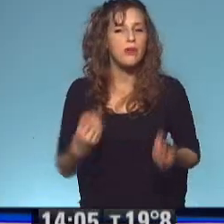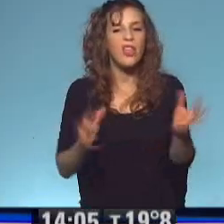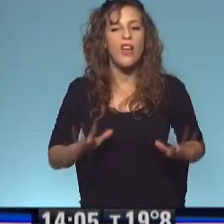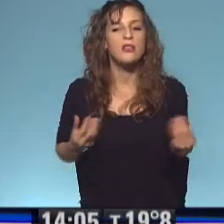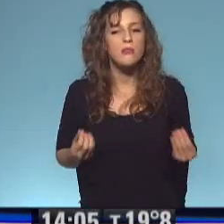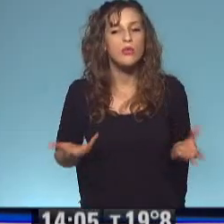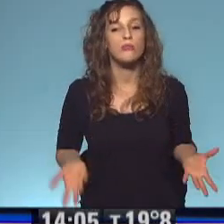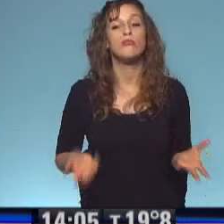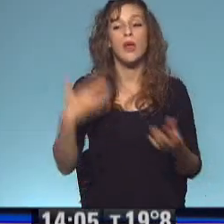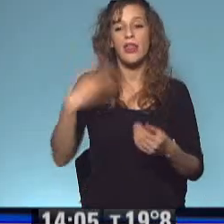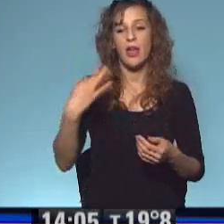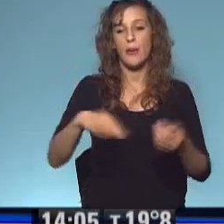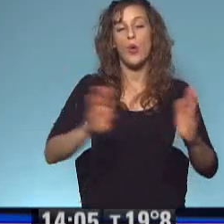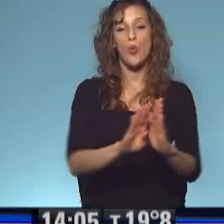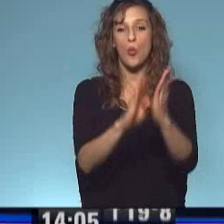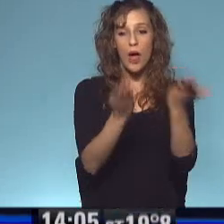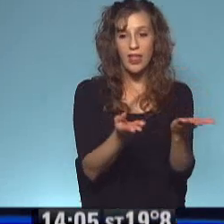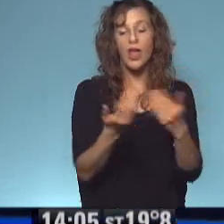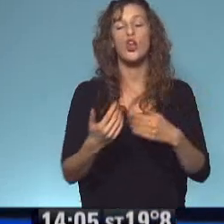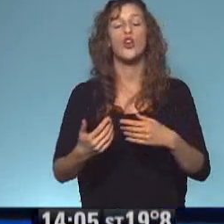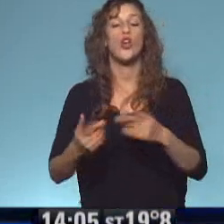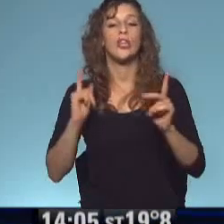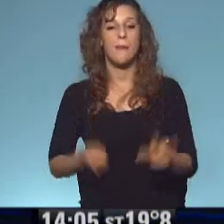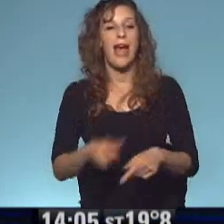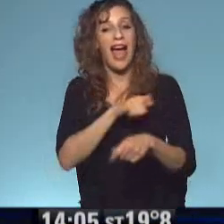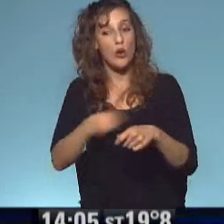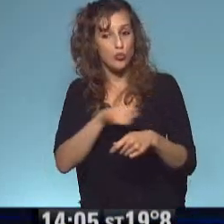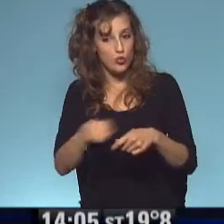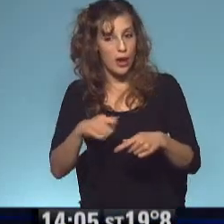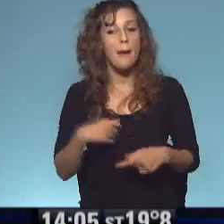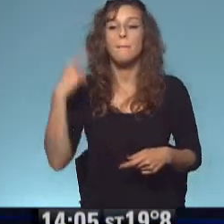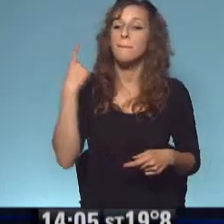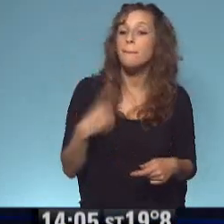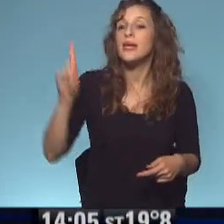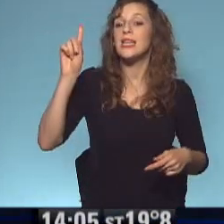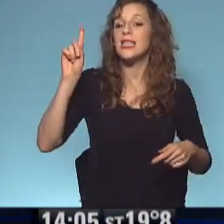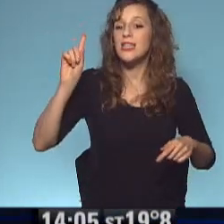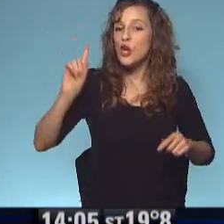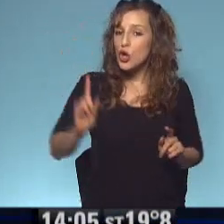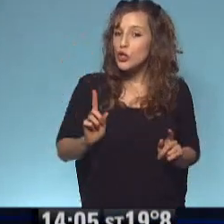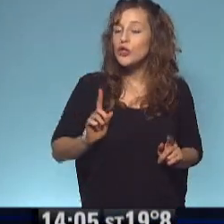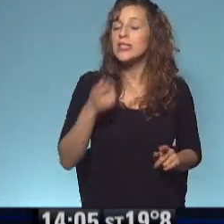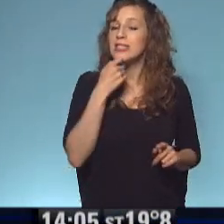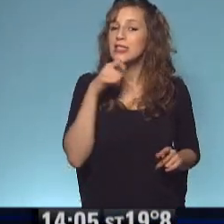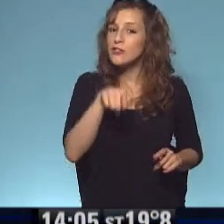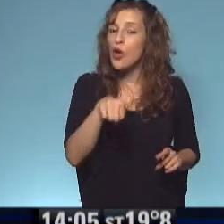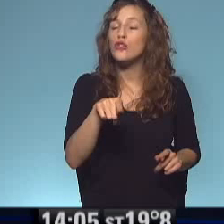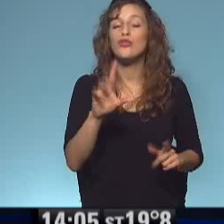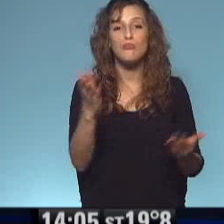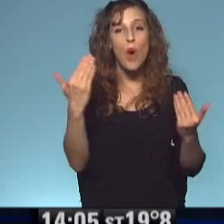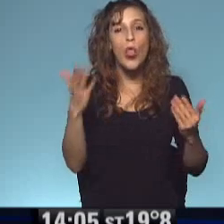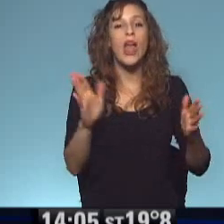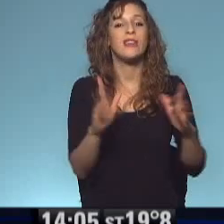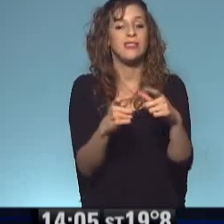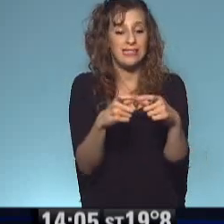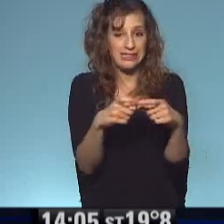Preparamos entonces cuaderno, cartuchera, como siempre, pero vayan preparando, si se pueden hacer de papel unos billetitos, si no los